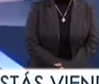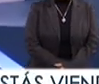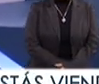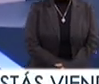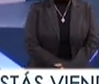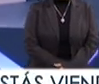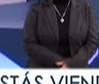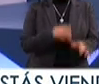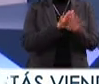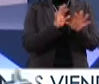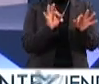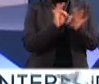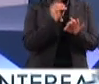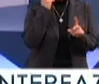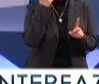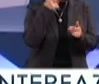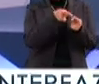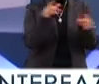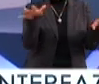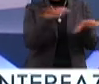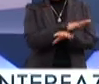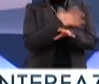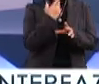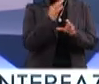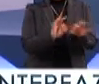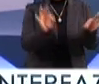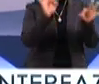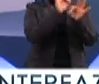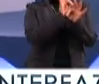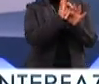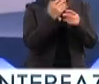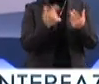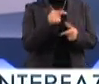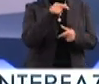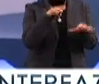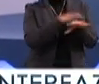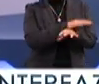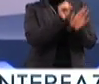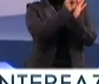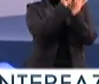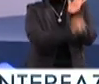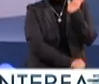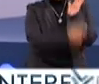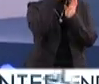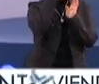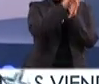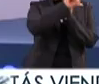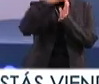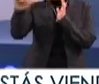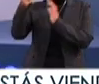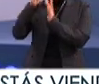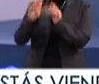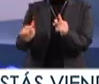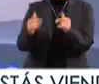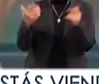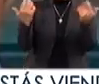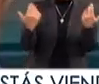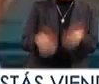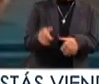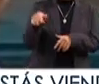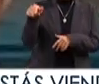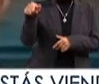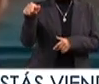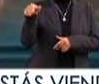Bueno, principalmente un cambio muy radical es el cambio del sistema mexicano al francés, es